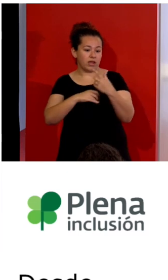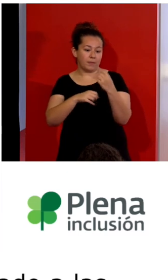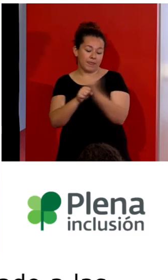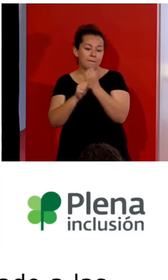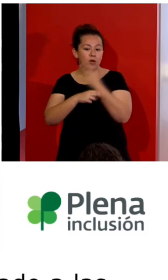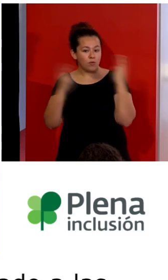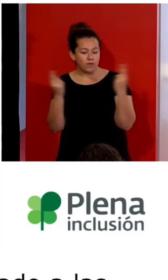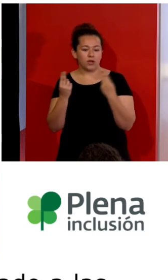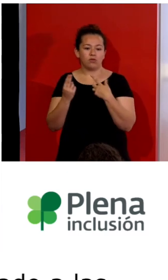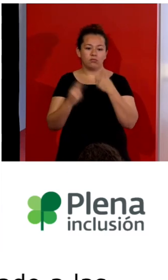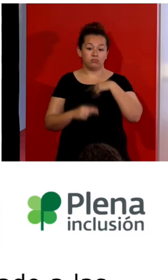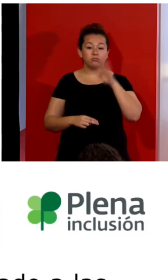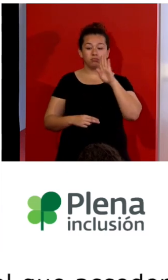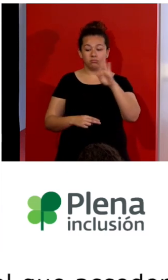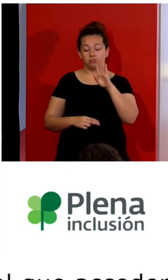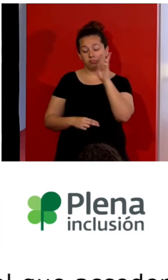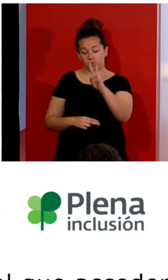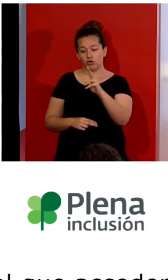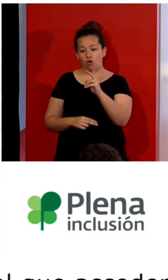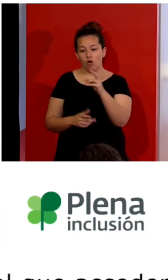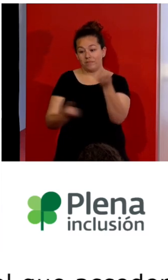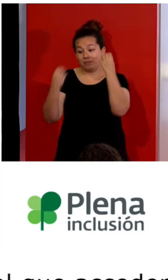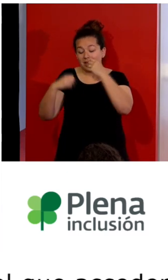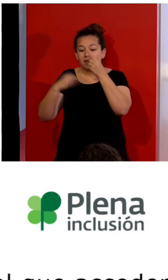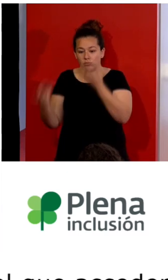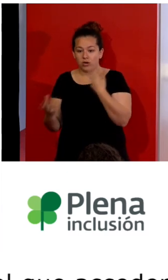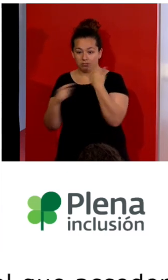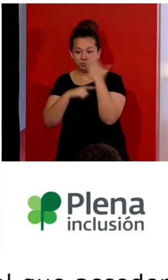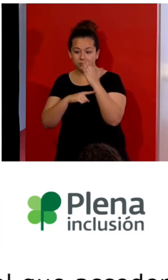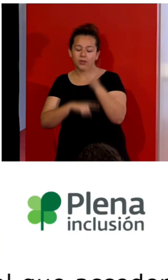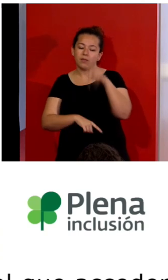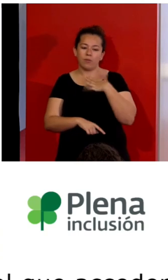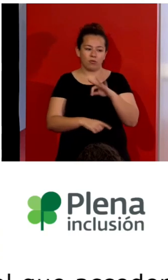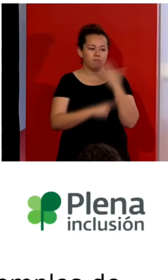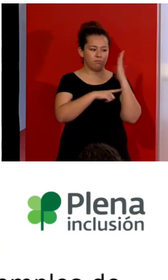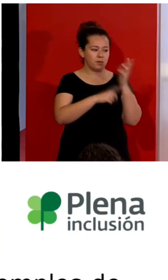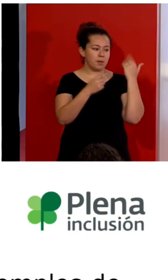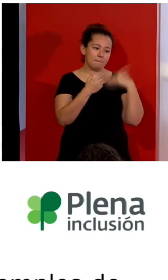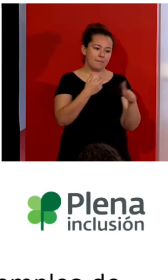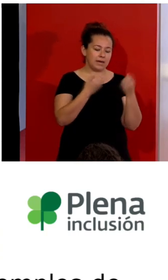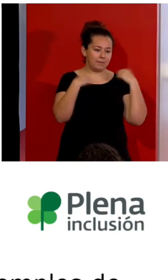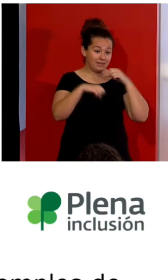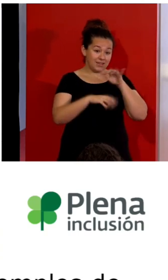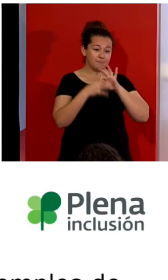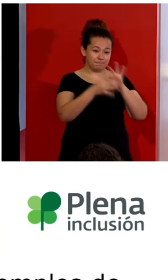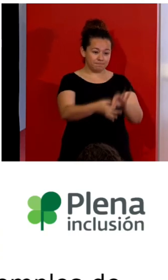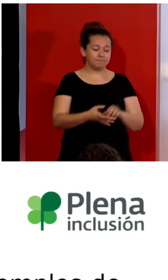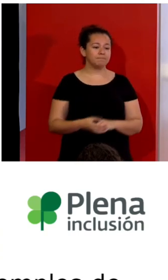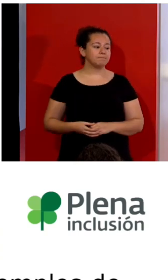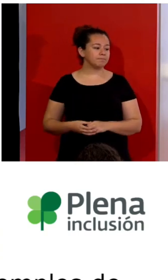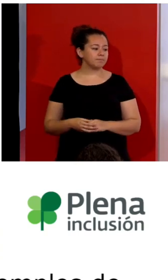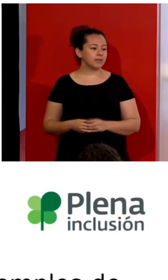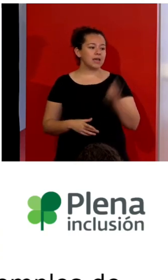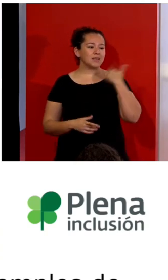público. Hemos visto afortunadamente ejemplos de buena práctica, pero también podríamos poner ejemplos de malas prácticas a este respecto. Y